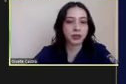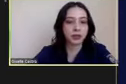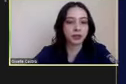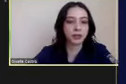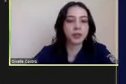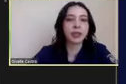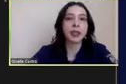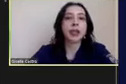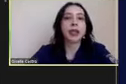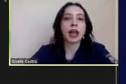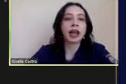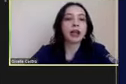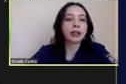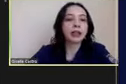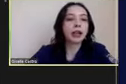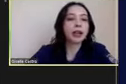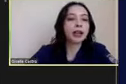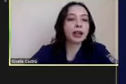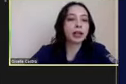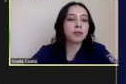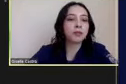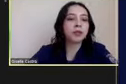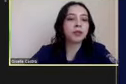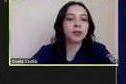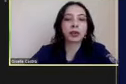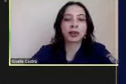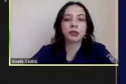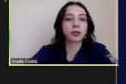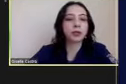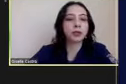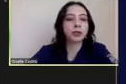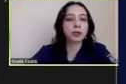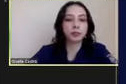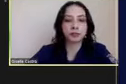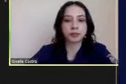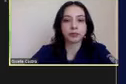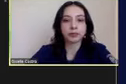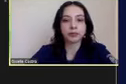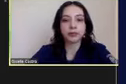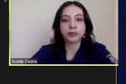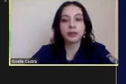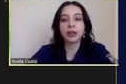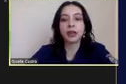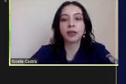las 2 semanas. Al retirarle la bota, porque él usó bota,